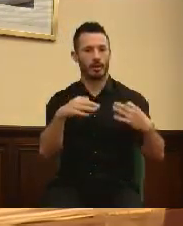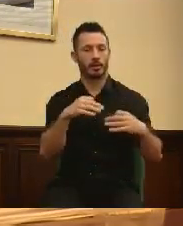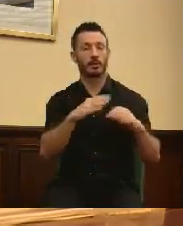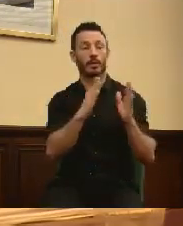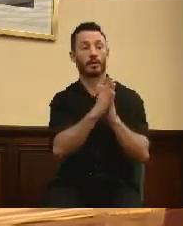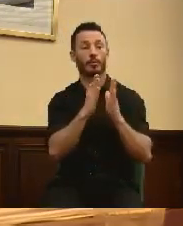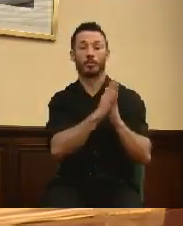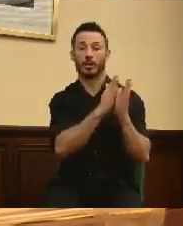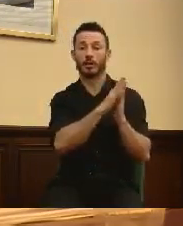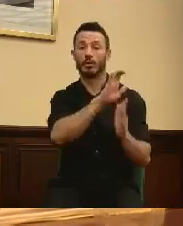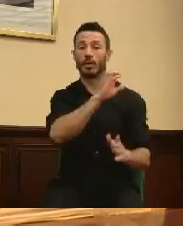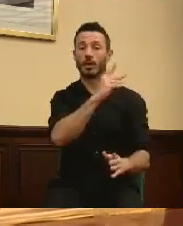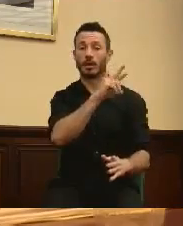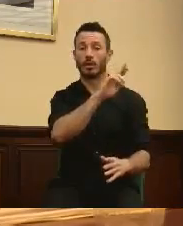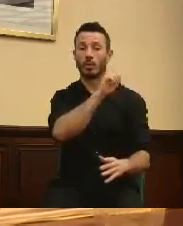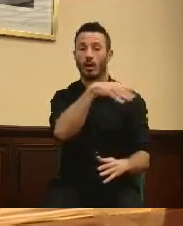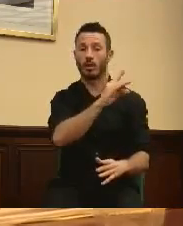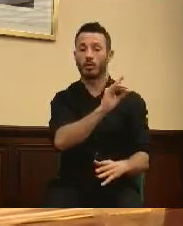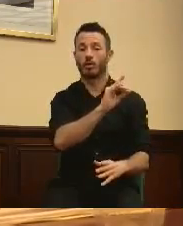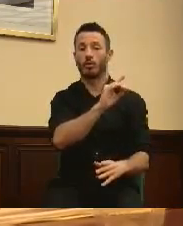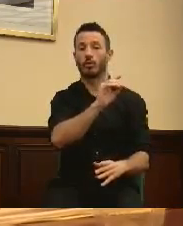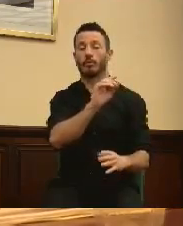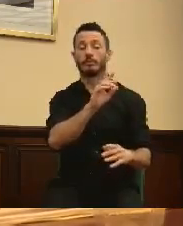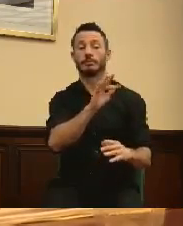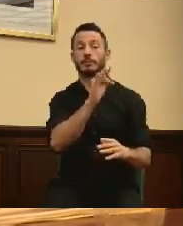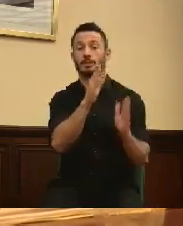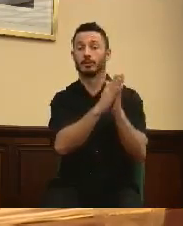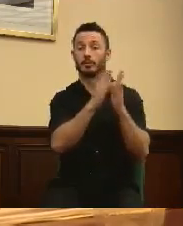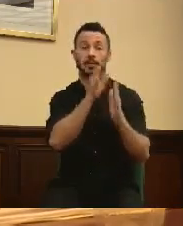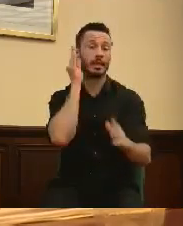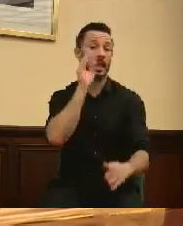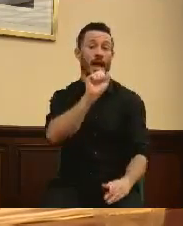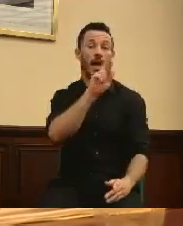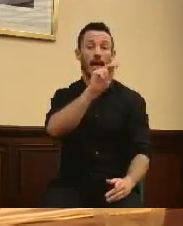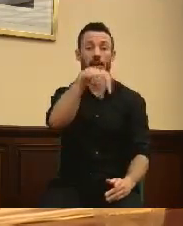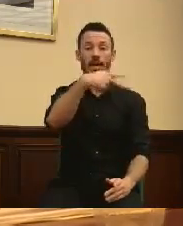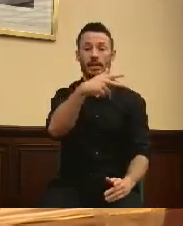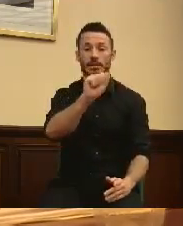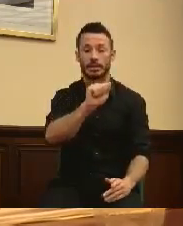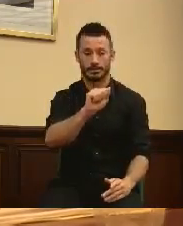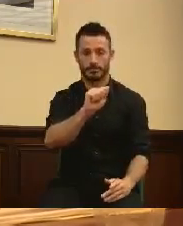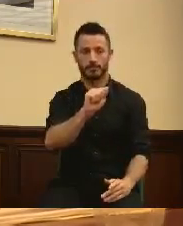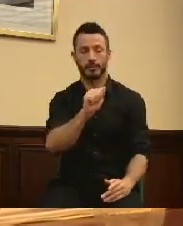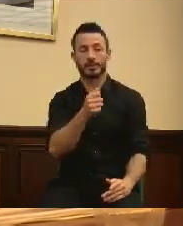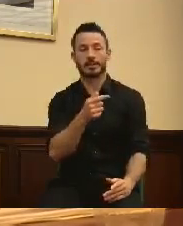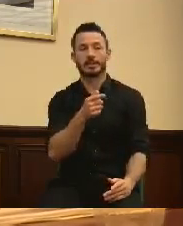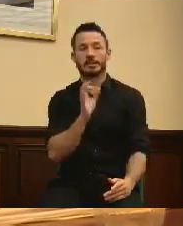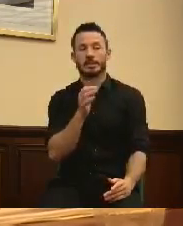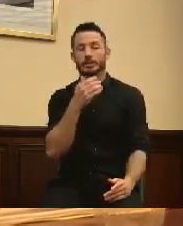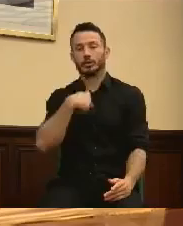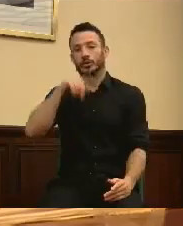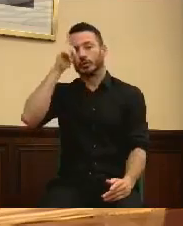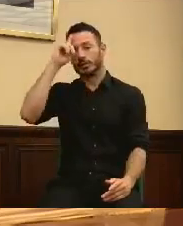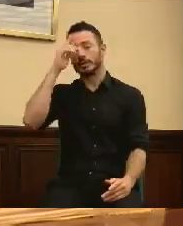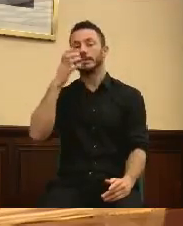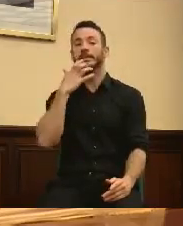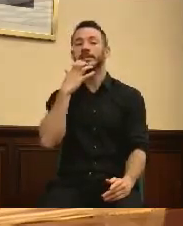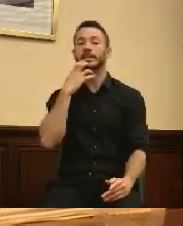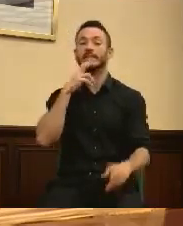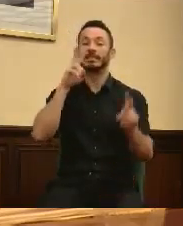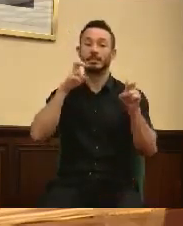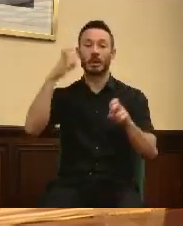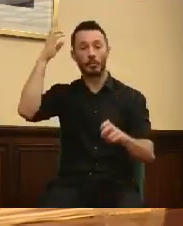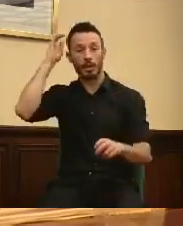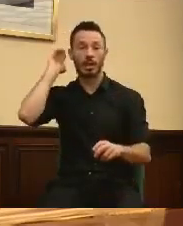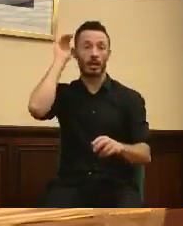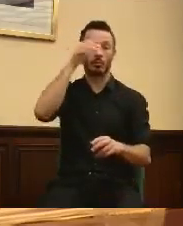compañera Arantxa y la nuestra, es cierto que tenemos que decir que no sé si ahora es una prioridad hablar de monarquía